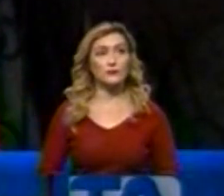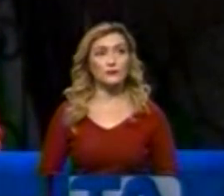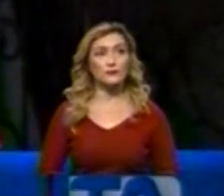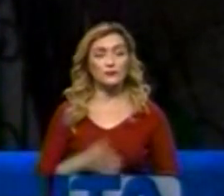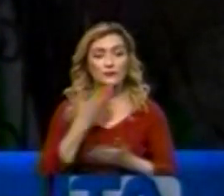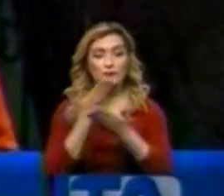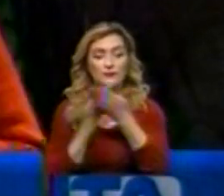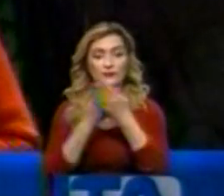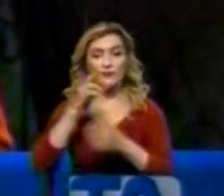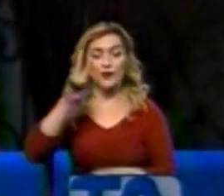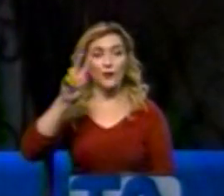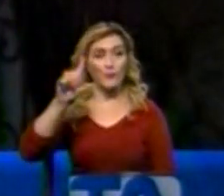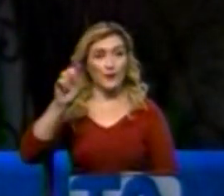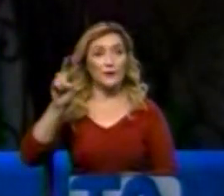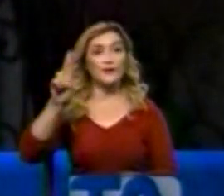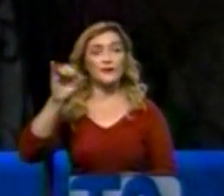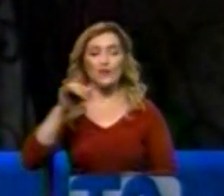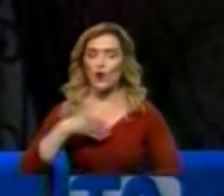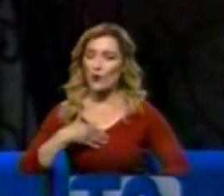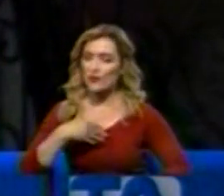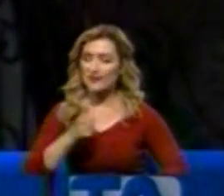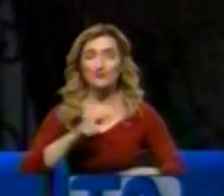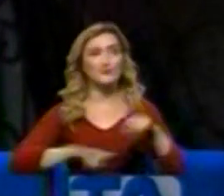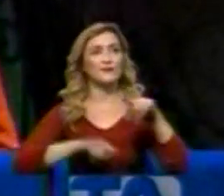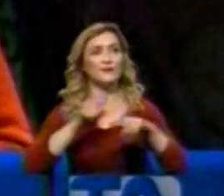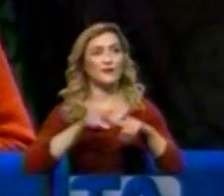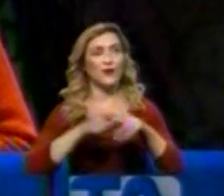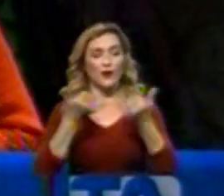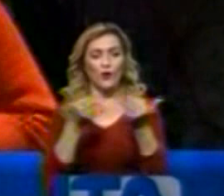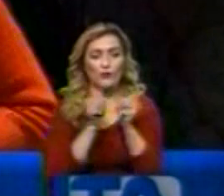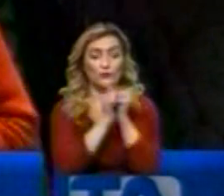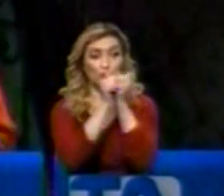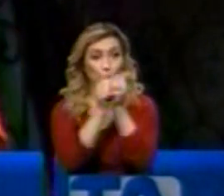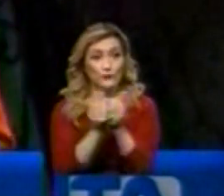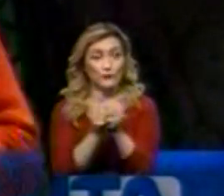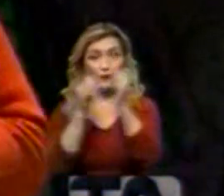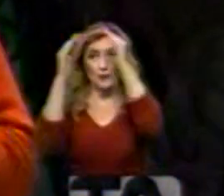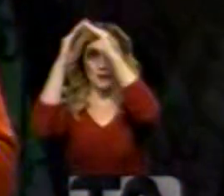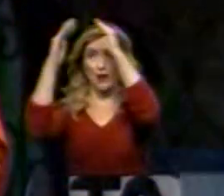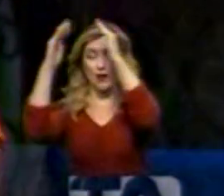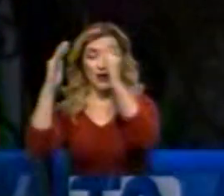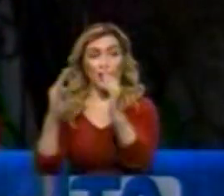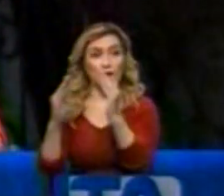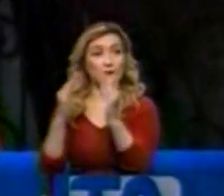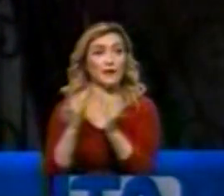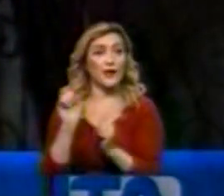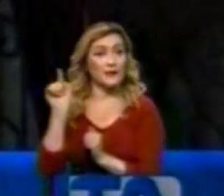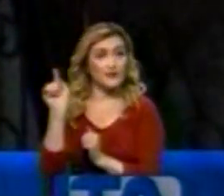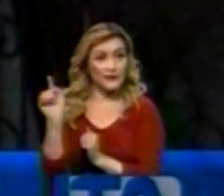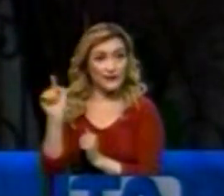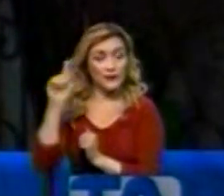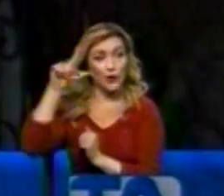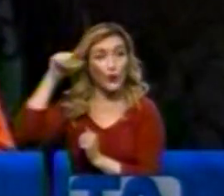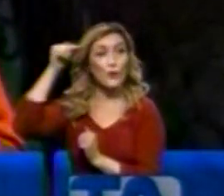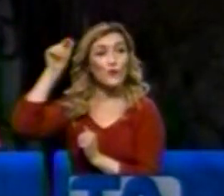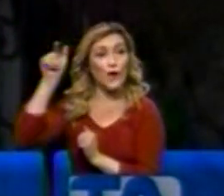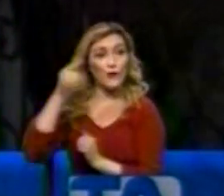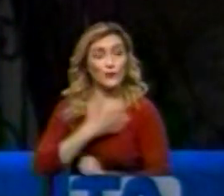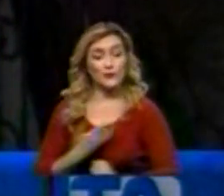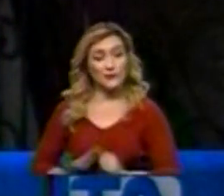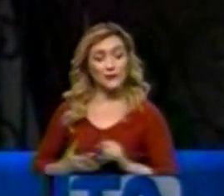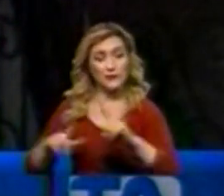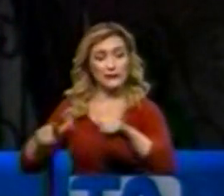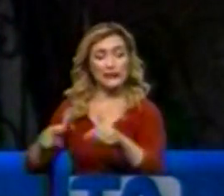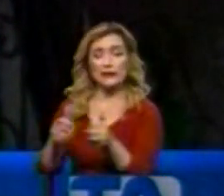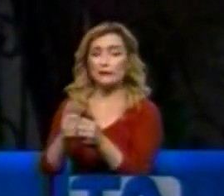Gracias, Valery. ¿Cómo estás, amigos? Muy buenas tardes. Los acompaño hoy desde el Palacio de Gobierno, donde estamos expectantes, al igual que el resto de la ciudadanía y